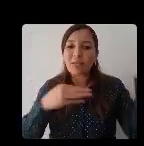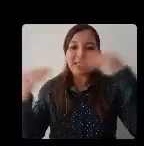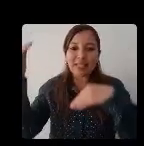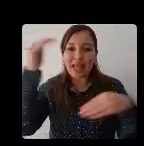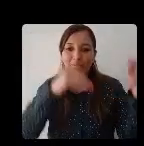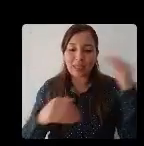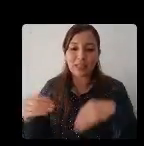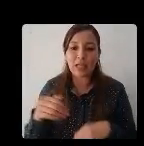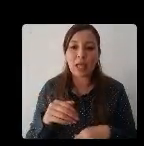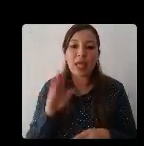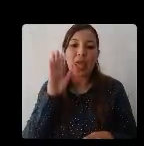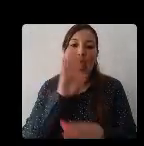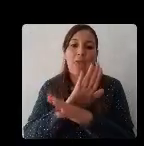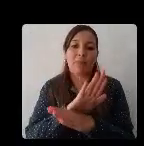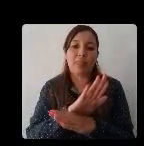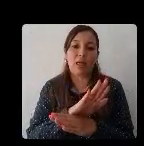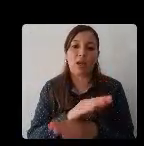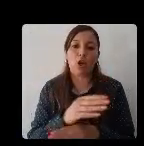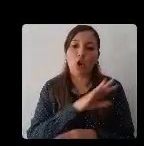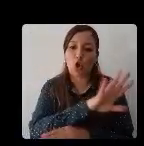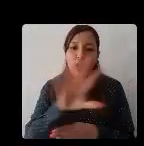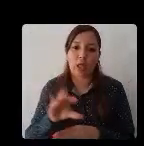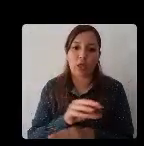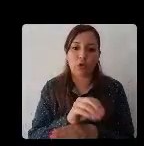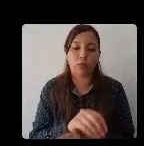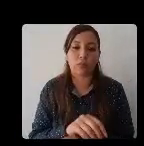vacunación. ¿Cómo está yendo por allá? Ah.